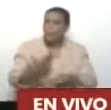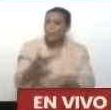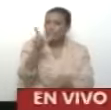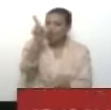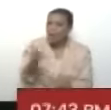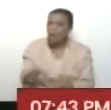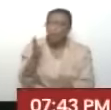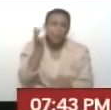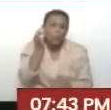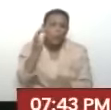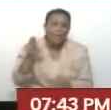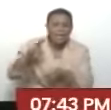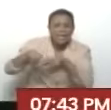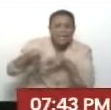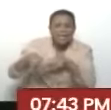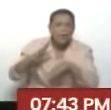aquí?